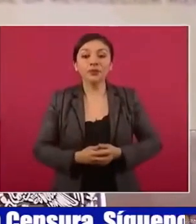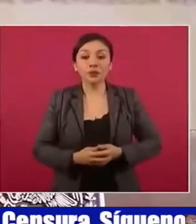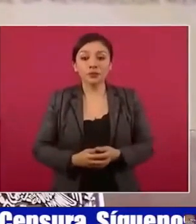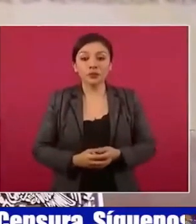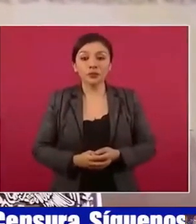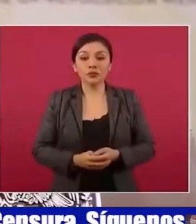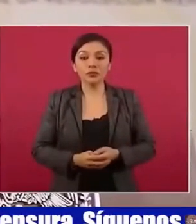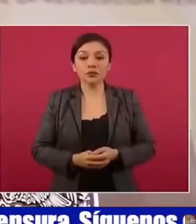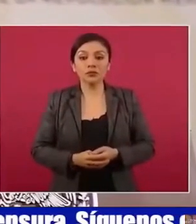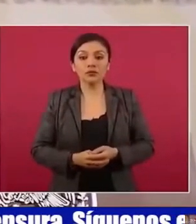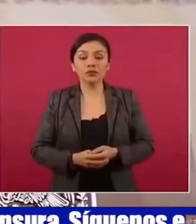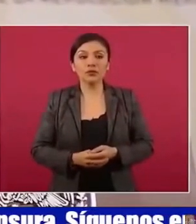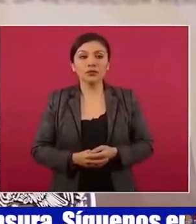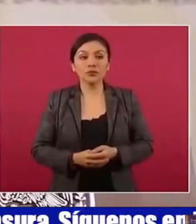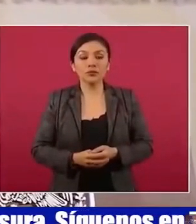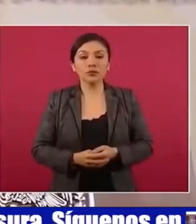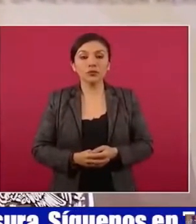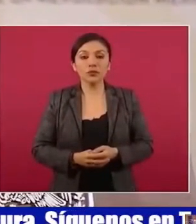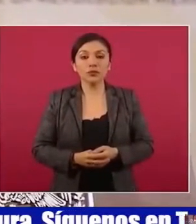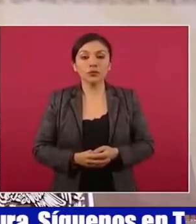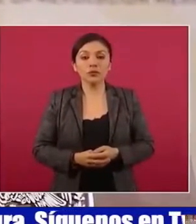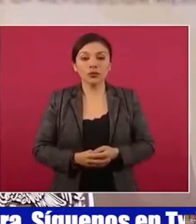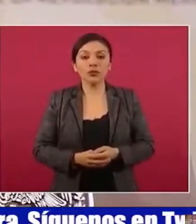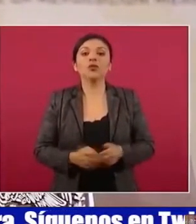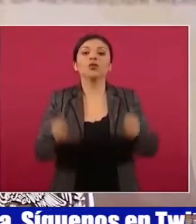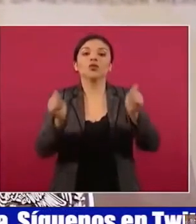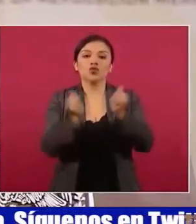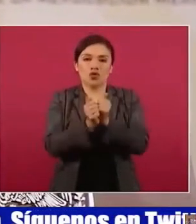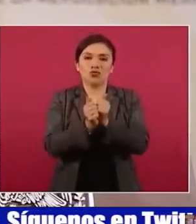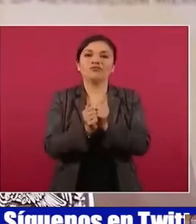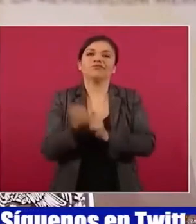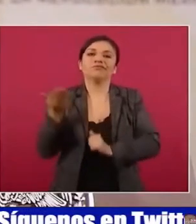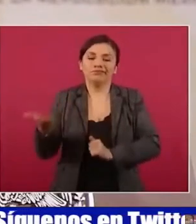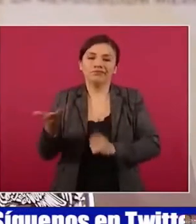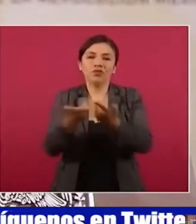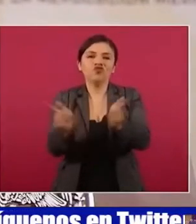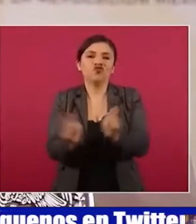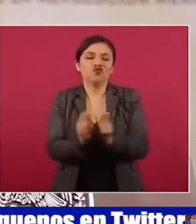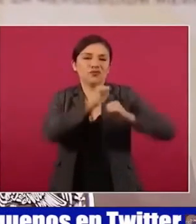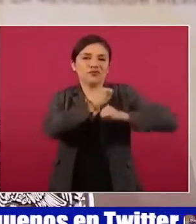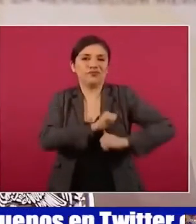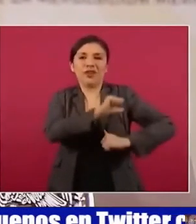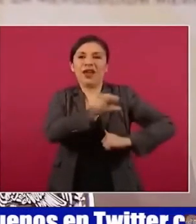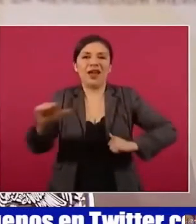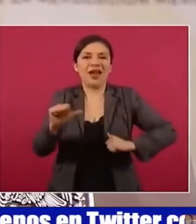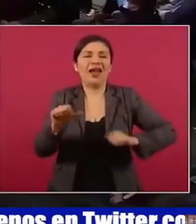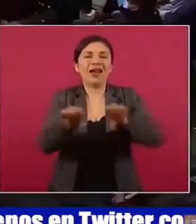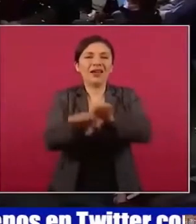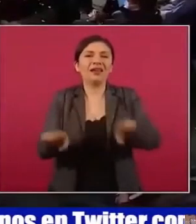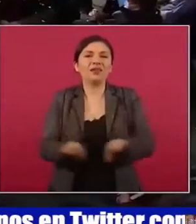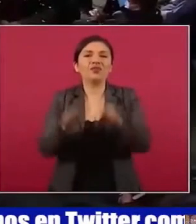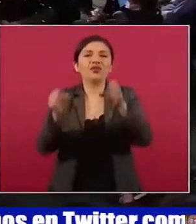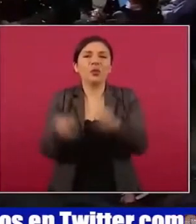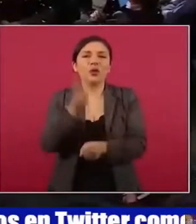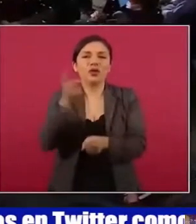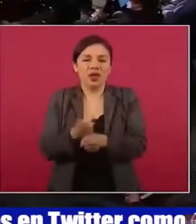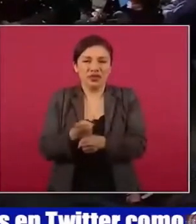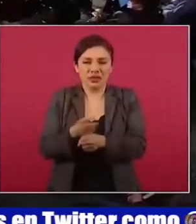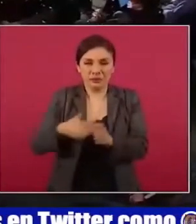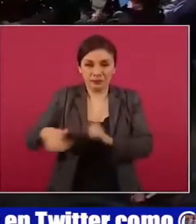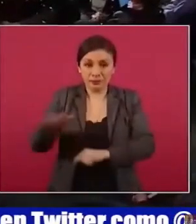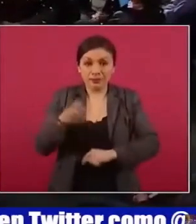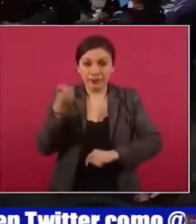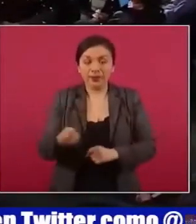pactado con el crimen organizado, con estas detenciones, miles de detenciones de las que habla, pues se va por tierra